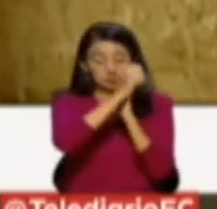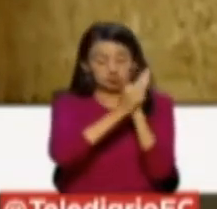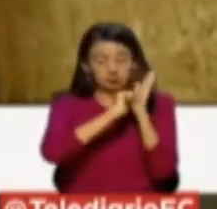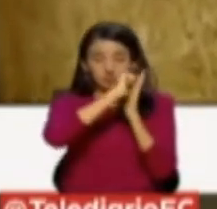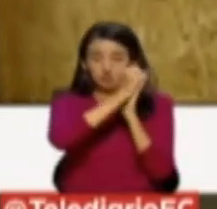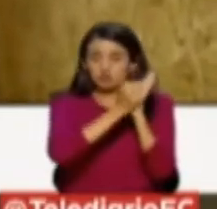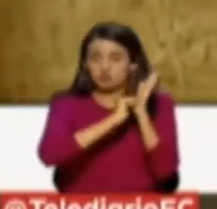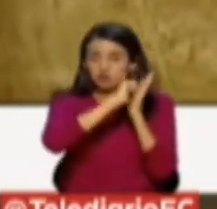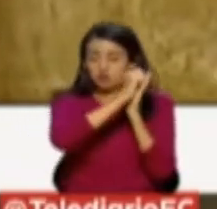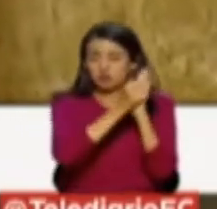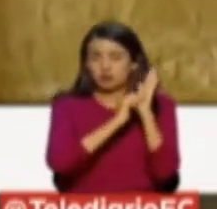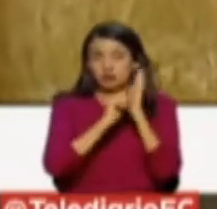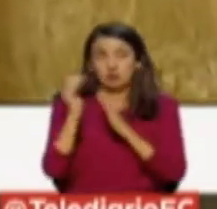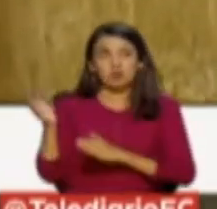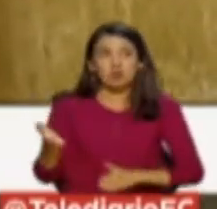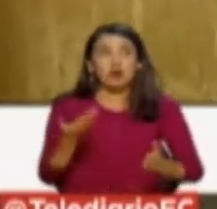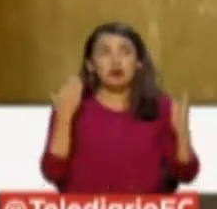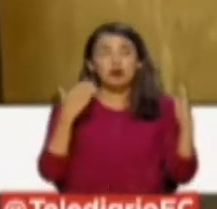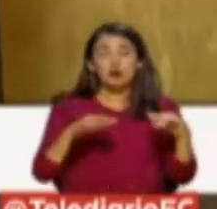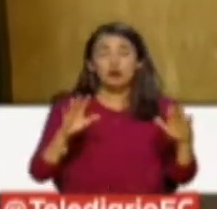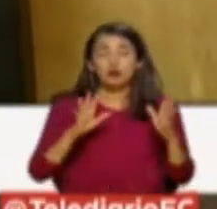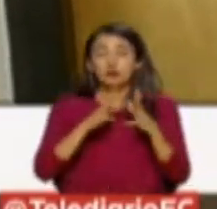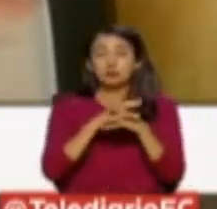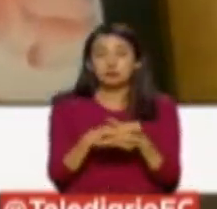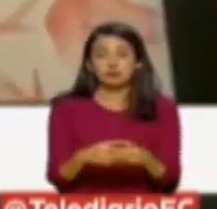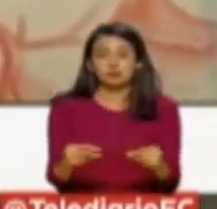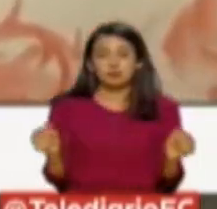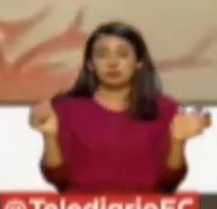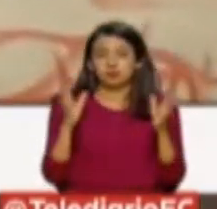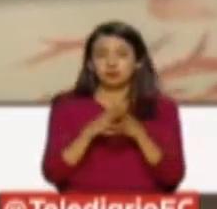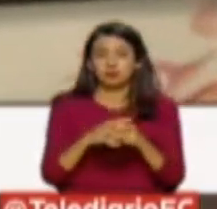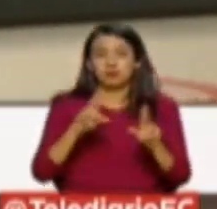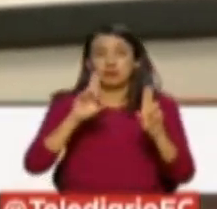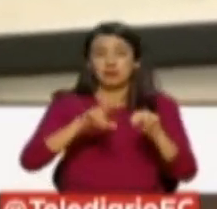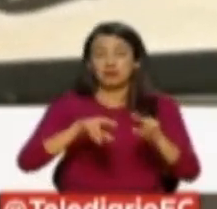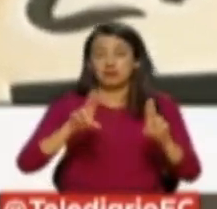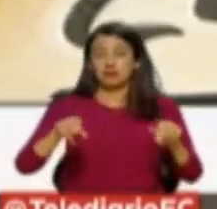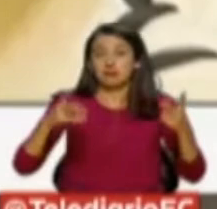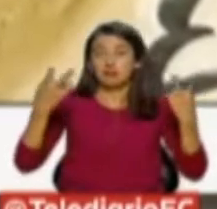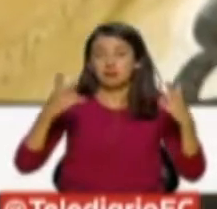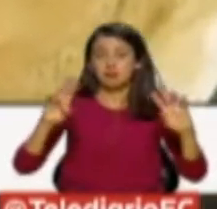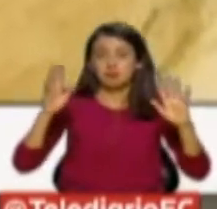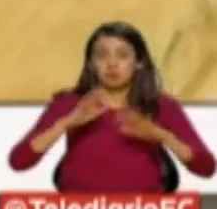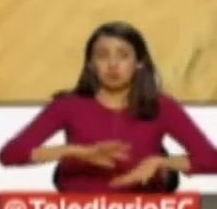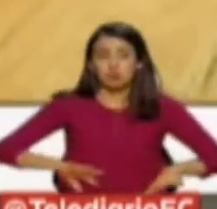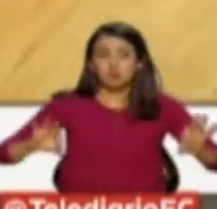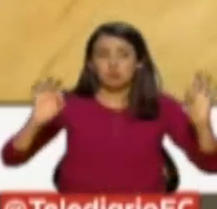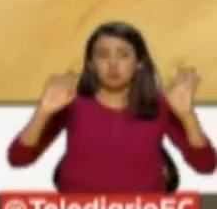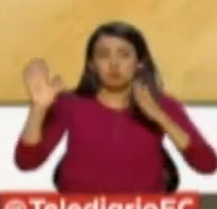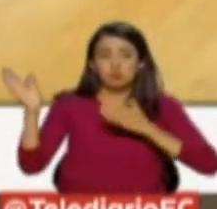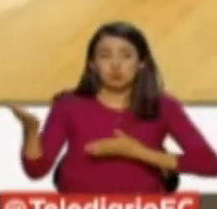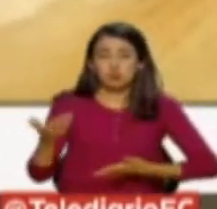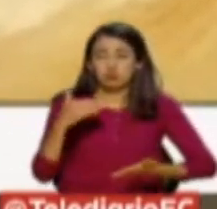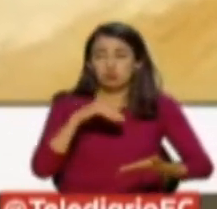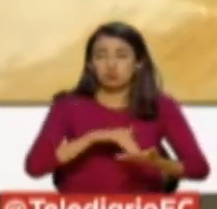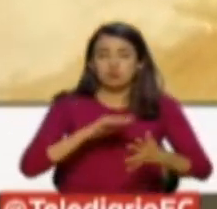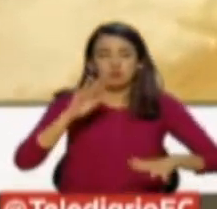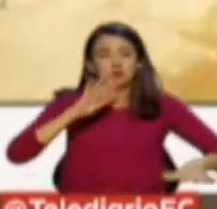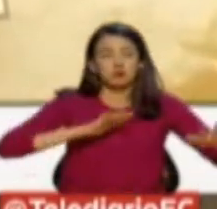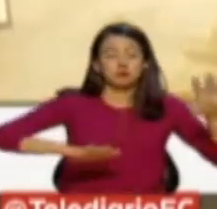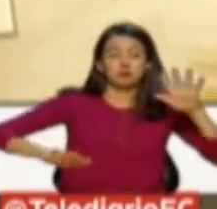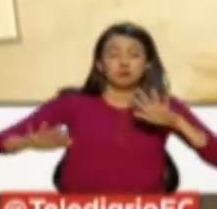una una calidez natural pero a la vez no es no es una expresión tan